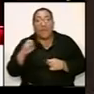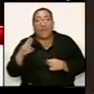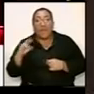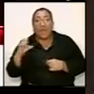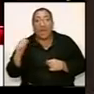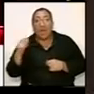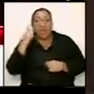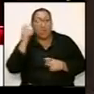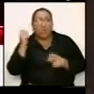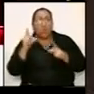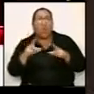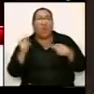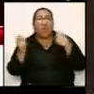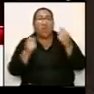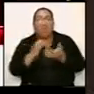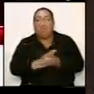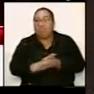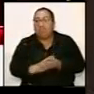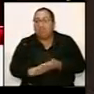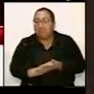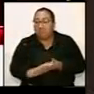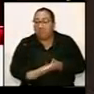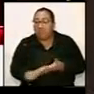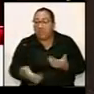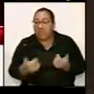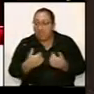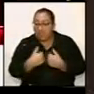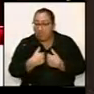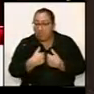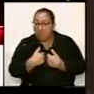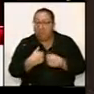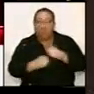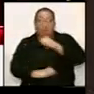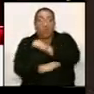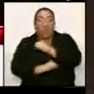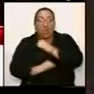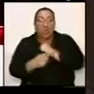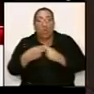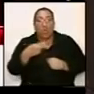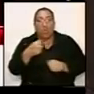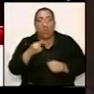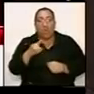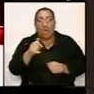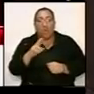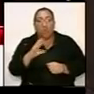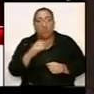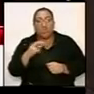escuchado, un lugar turístico, hasta ahora nada. Tenemos el puente de Huarochirí.